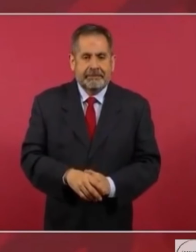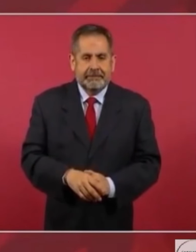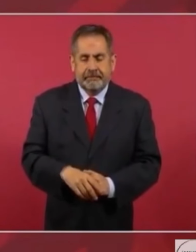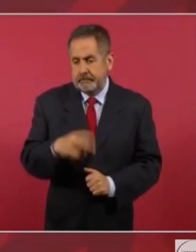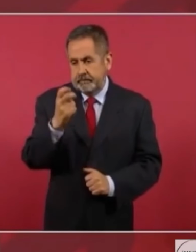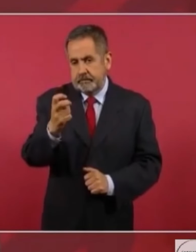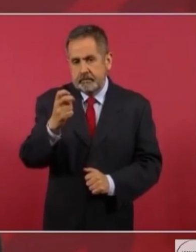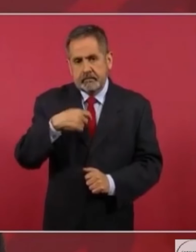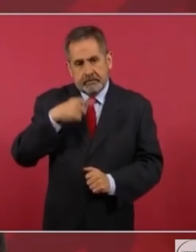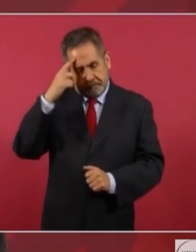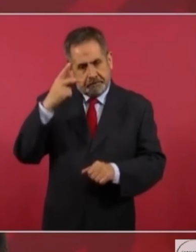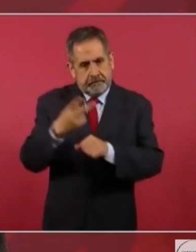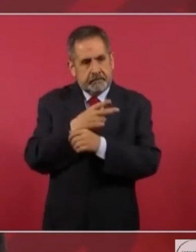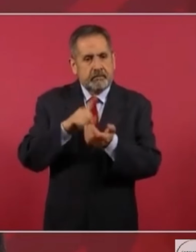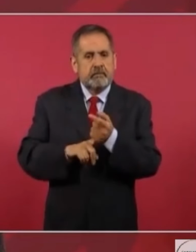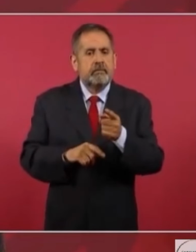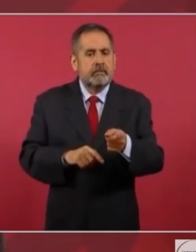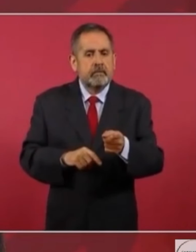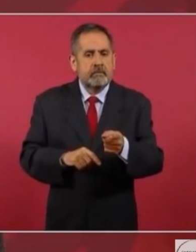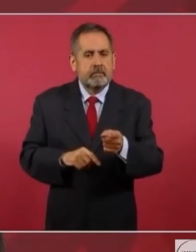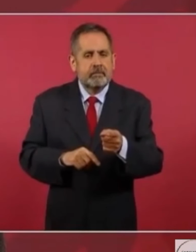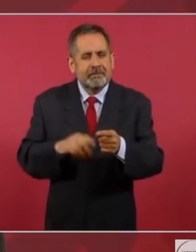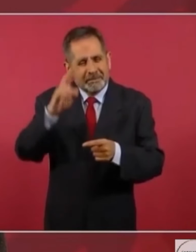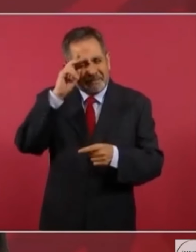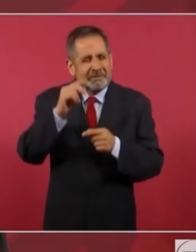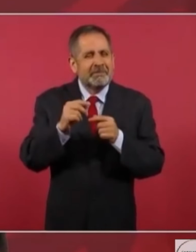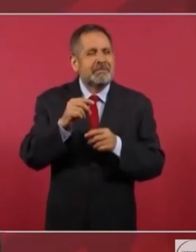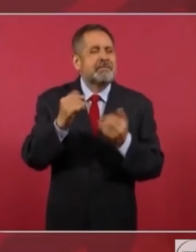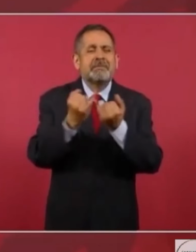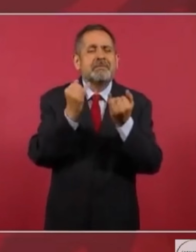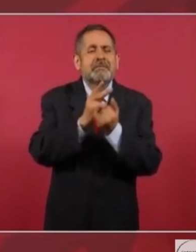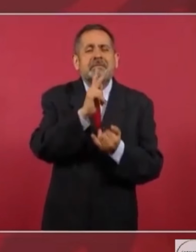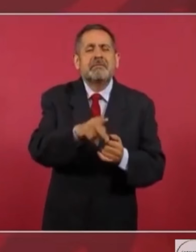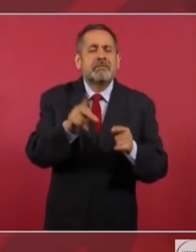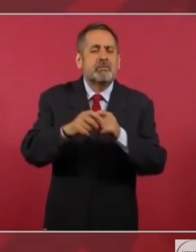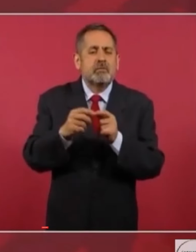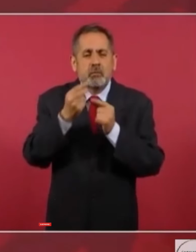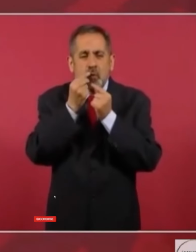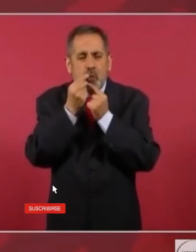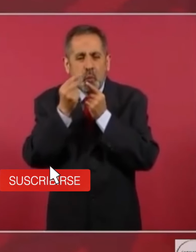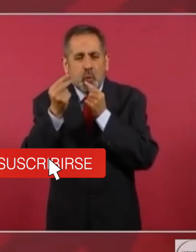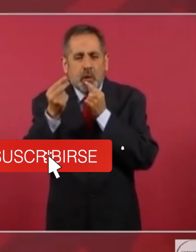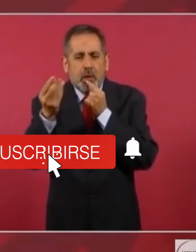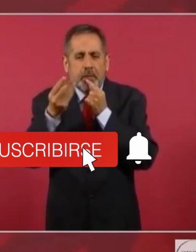Es lo que pasó con los vapeadores,